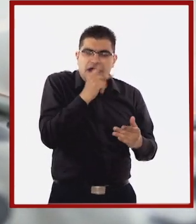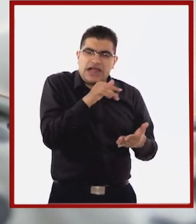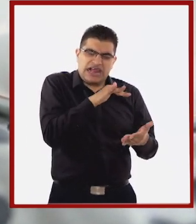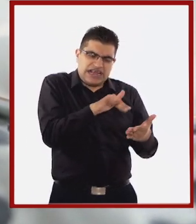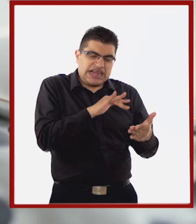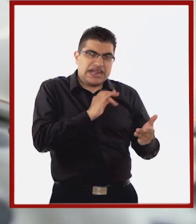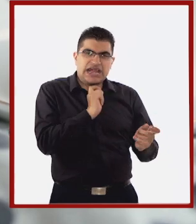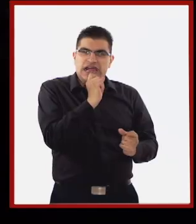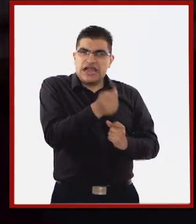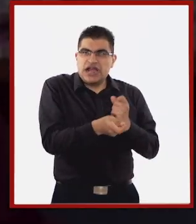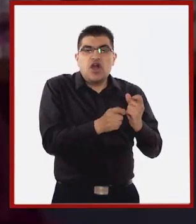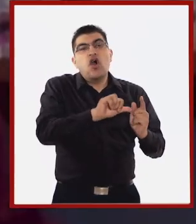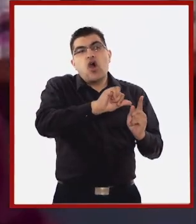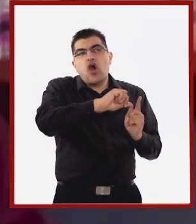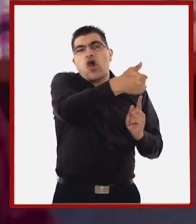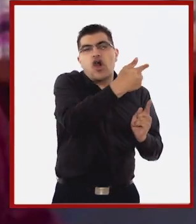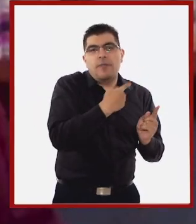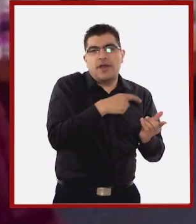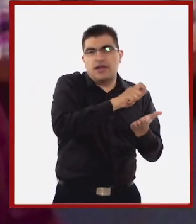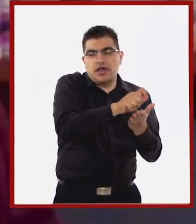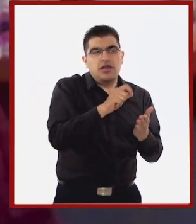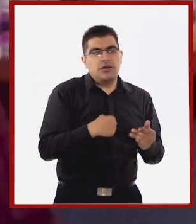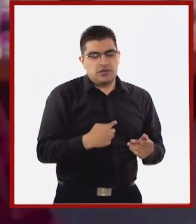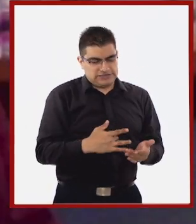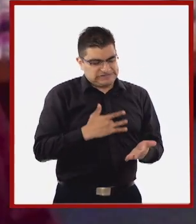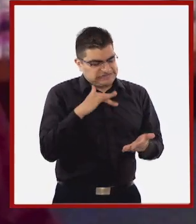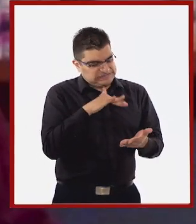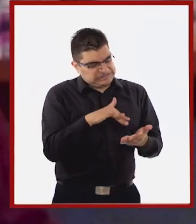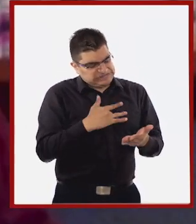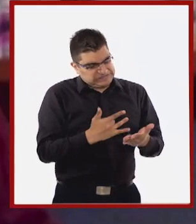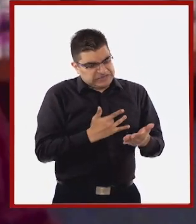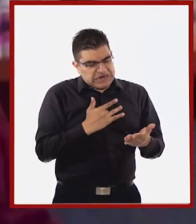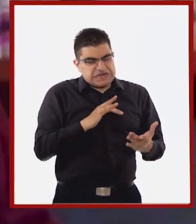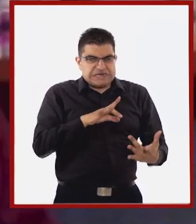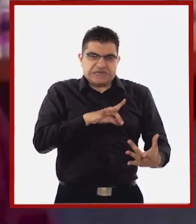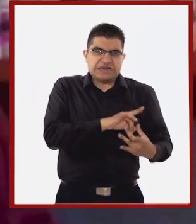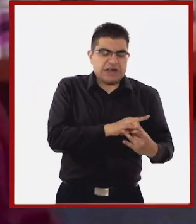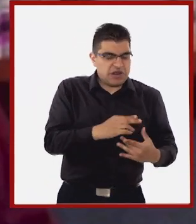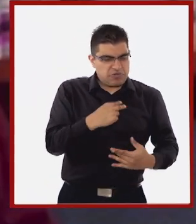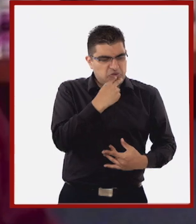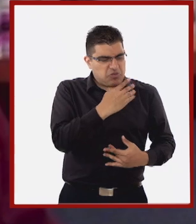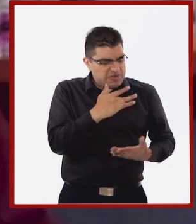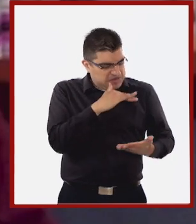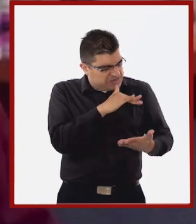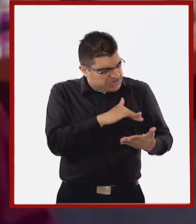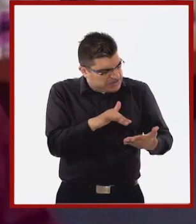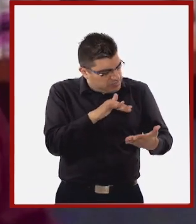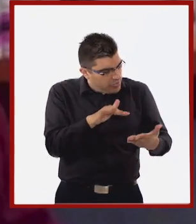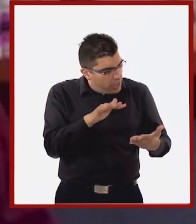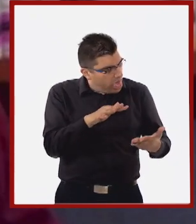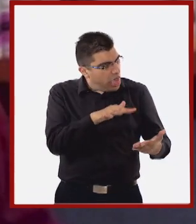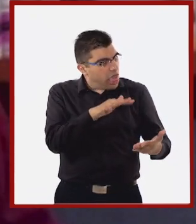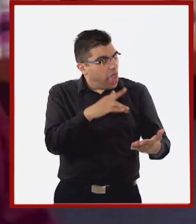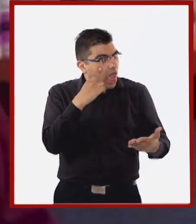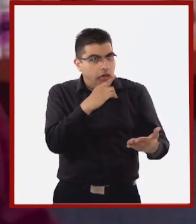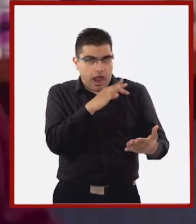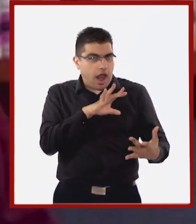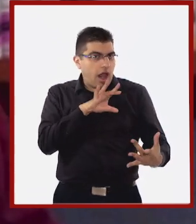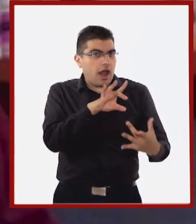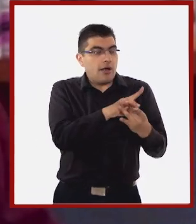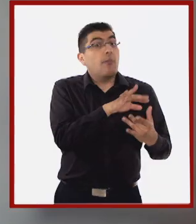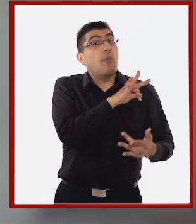o afectivamente con algún personaje, ¿no? Con alguna voz narrativa. con alguna voz poética en algún poema, ¿no? Y eso